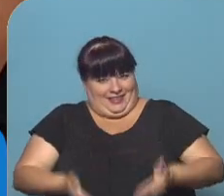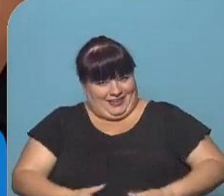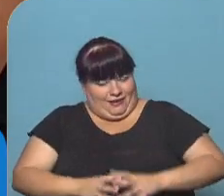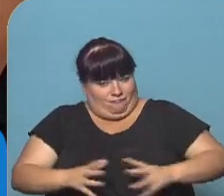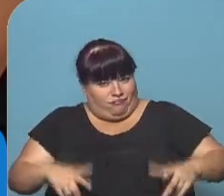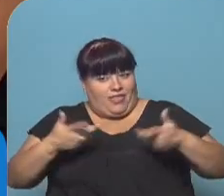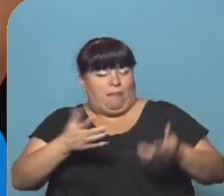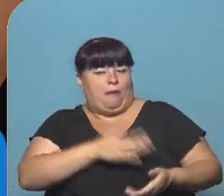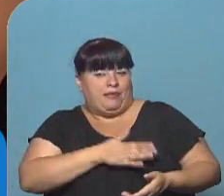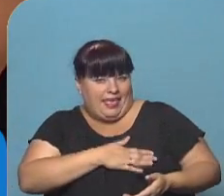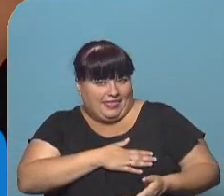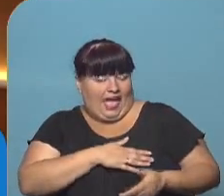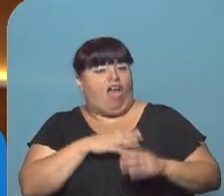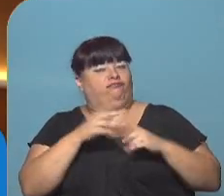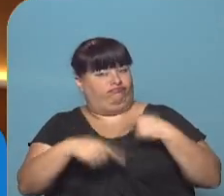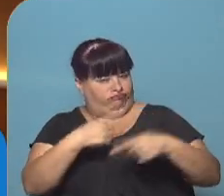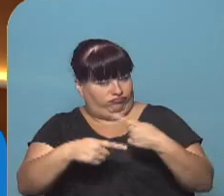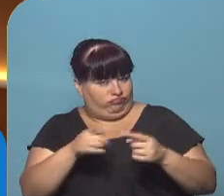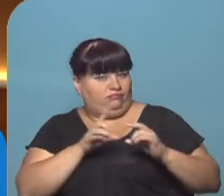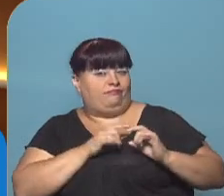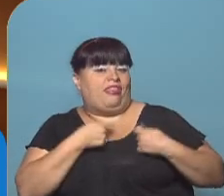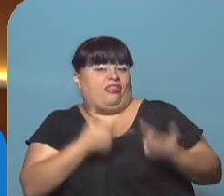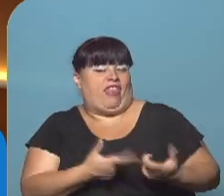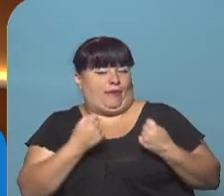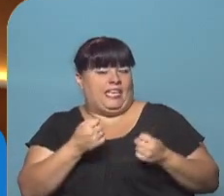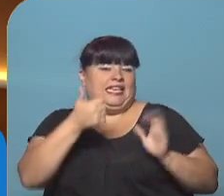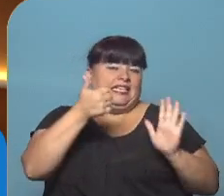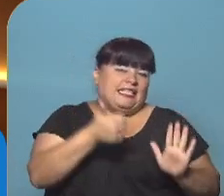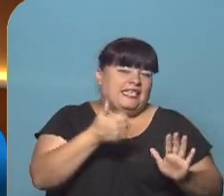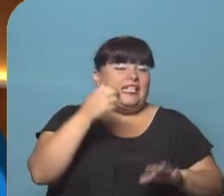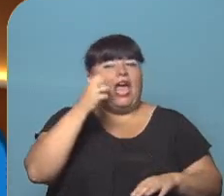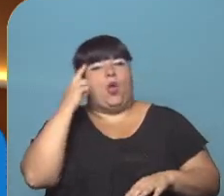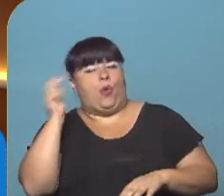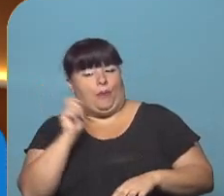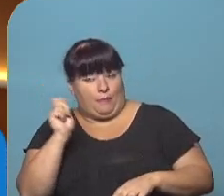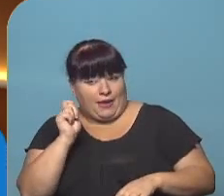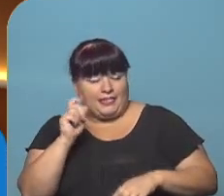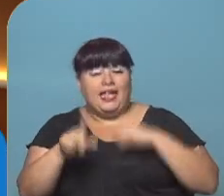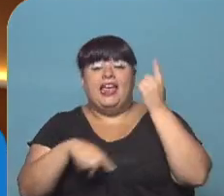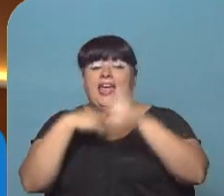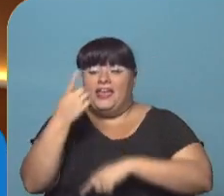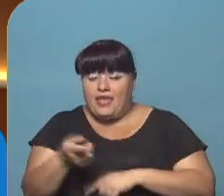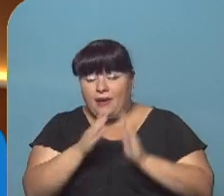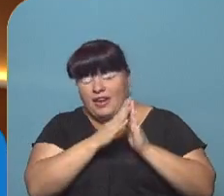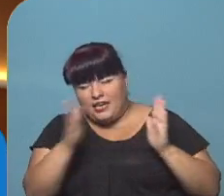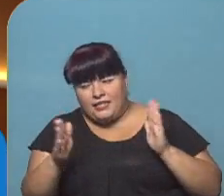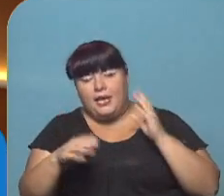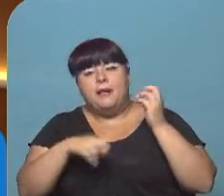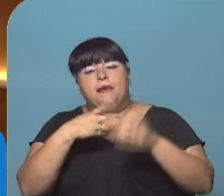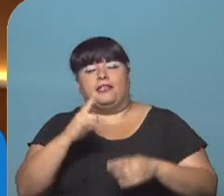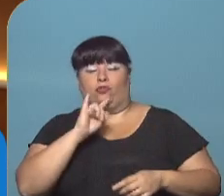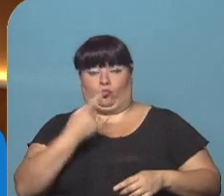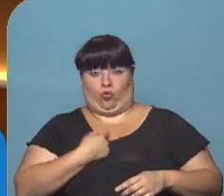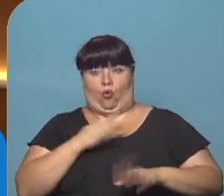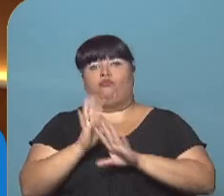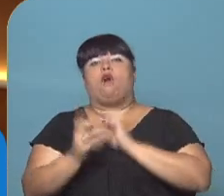primero y del pecho, de la teta luego, más o menos de 6 a 9 meses. Luego de ese tiempo empieza a fabricar sus